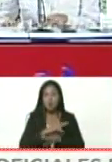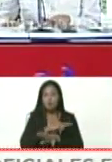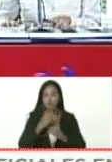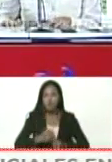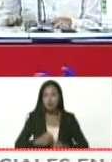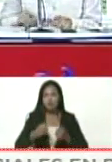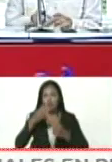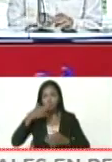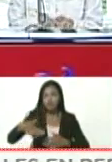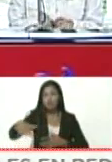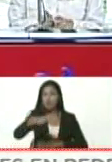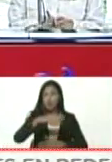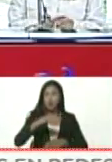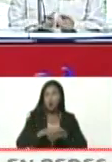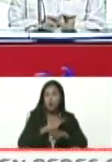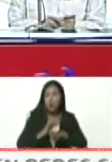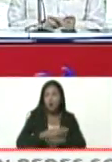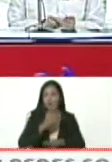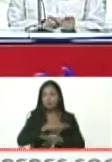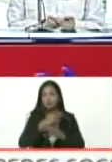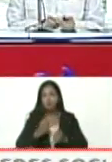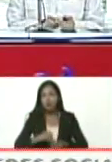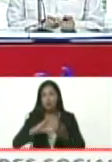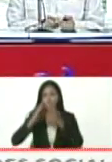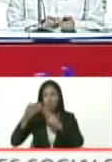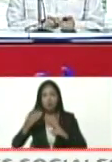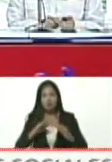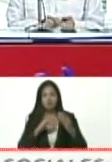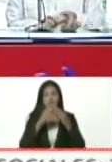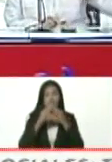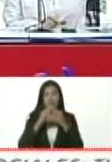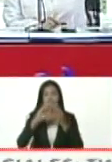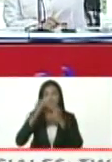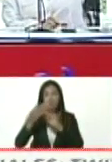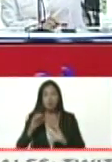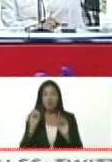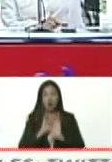popular. Jueves de poder comunal. ¡Comuna!